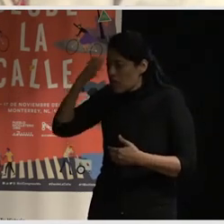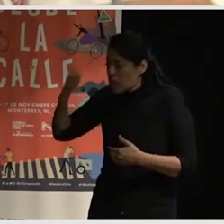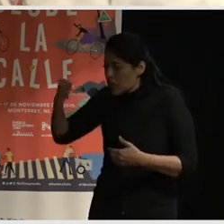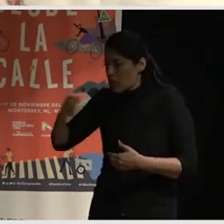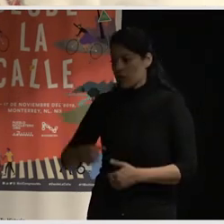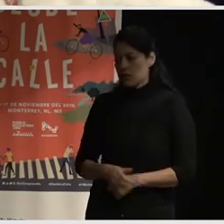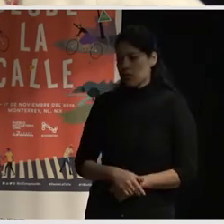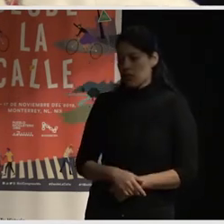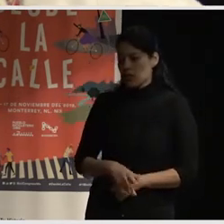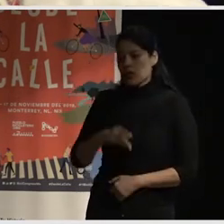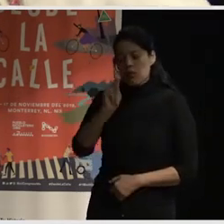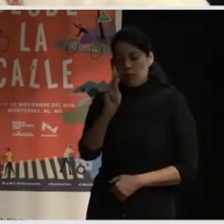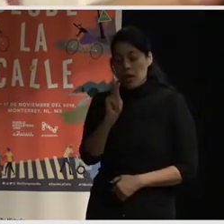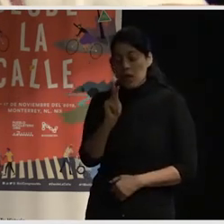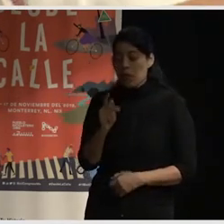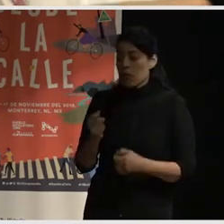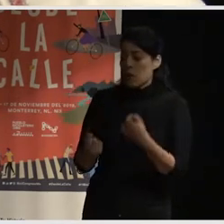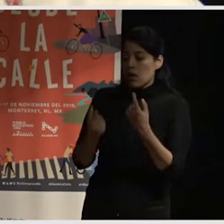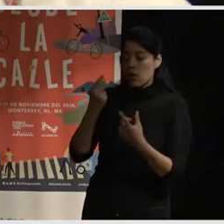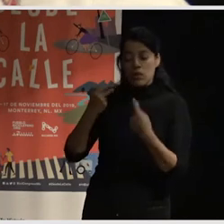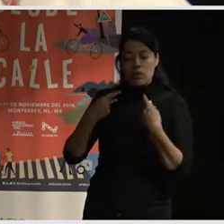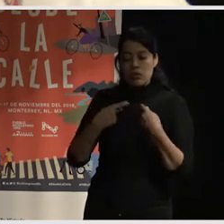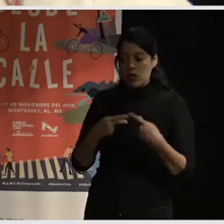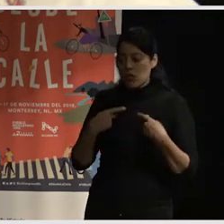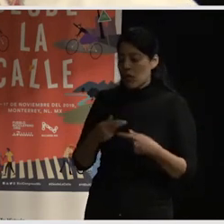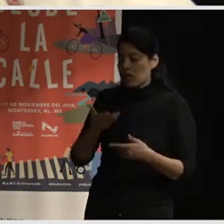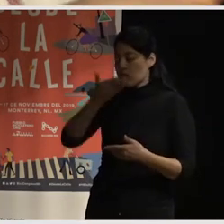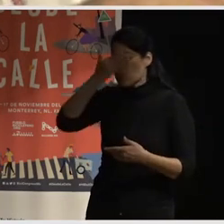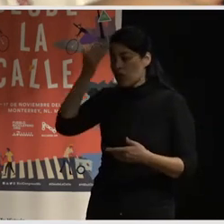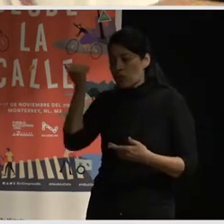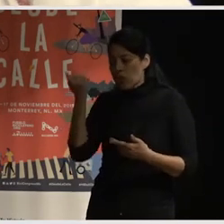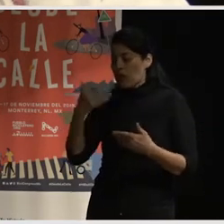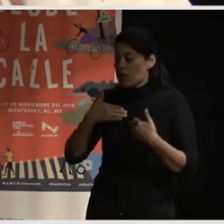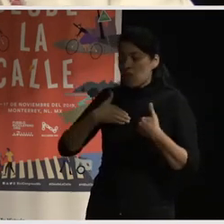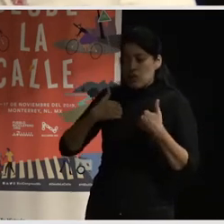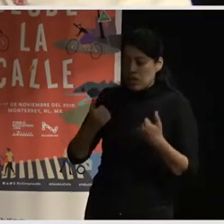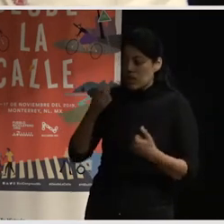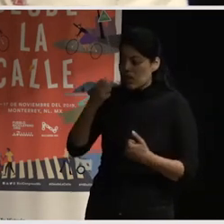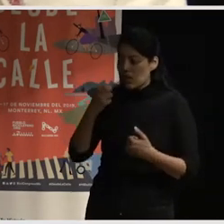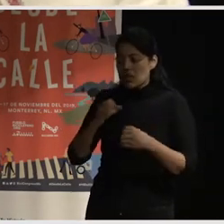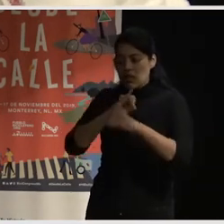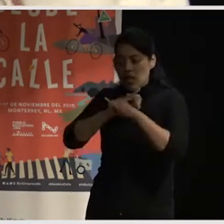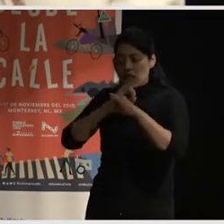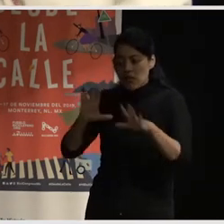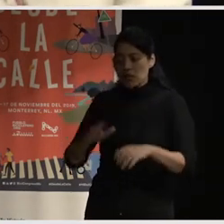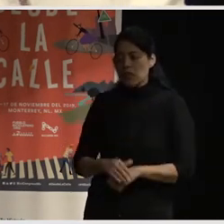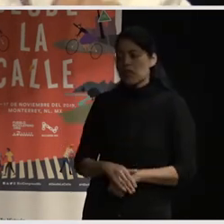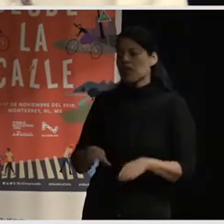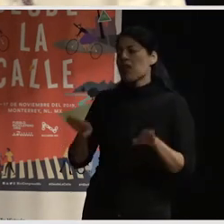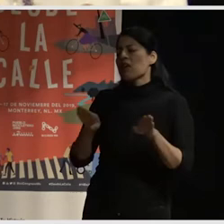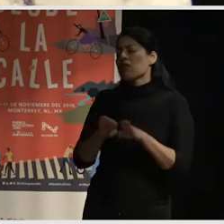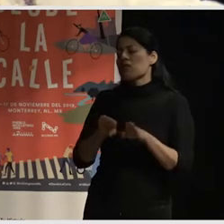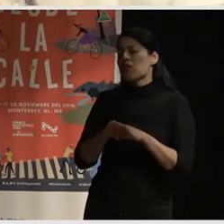han no han reflexionado más sobre esta información perdón sobre esta información es como